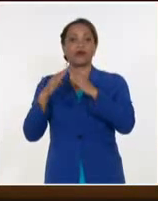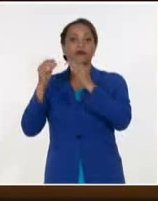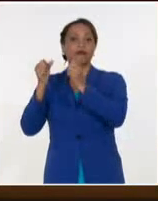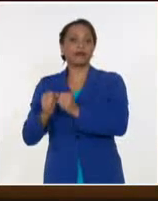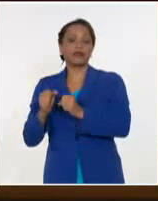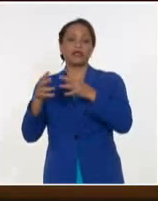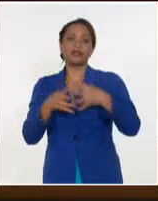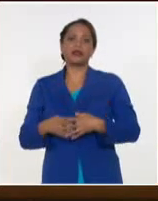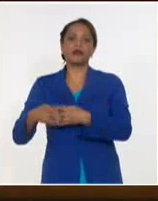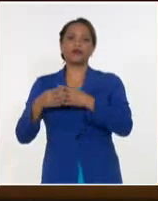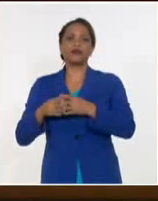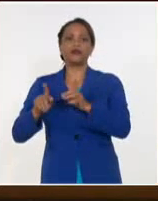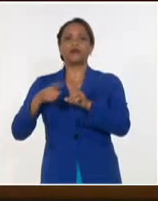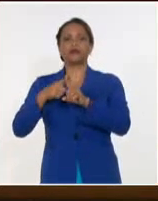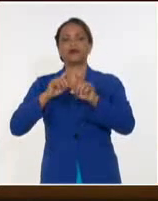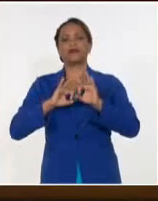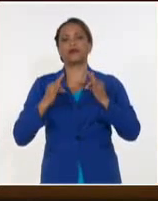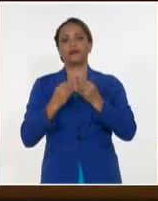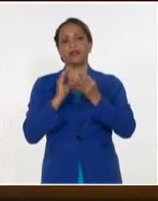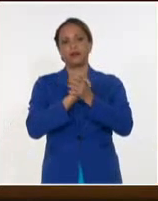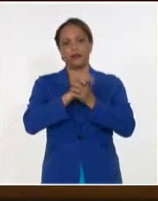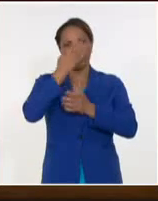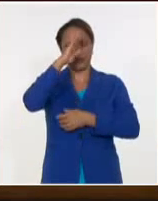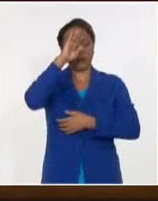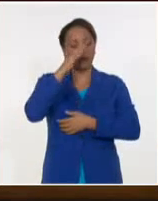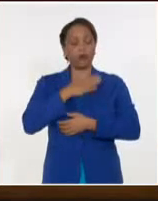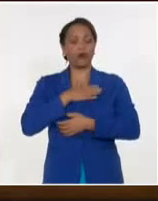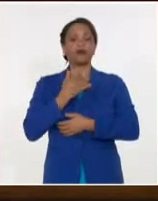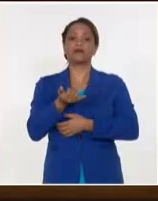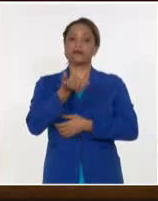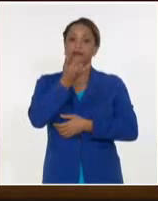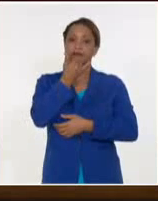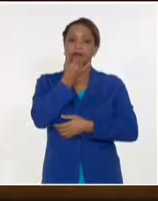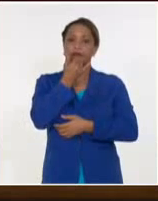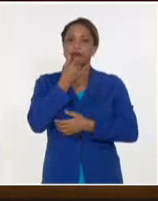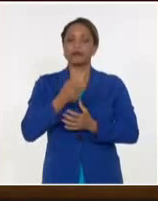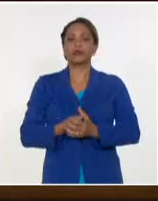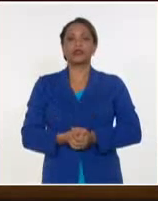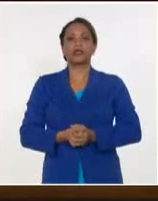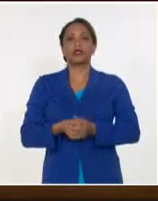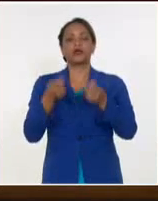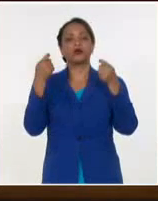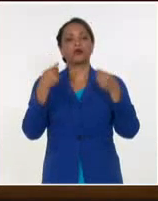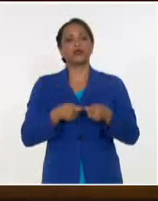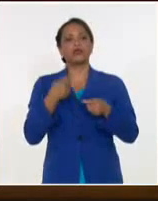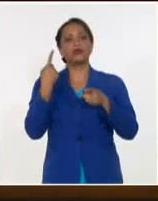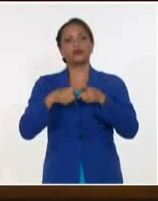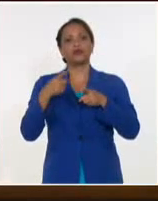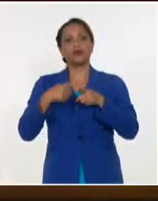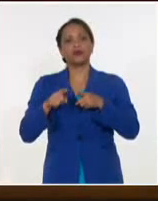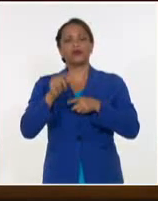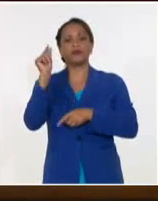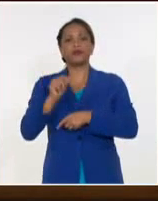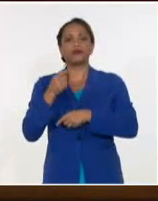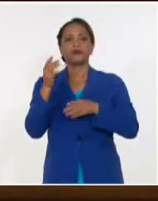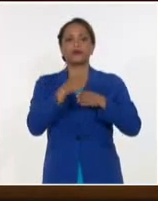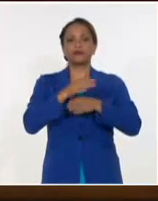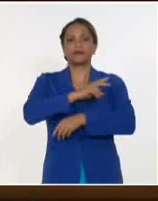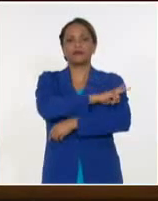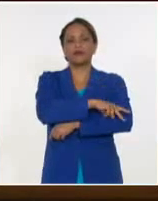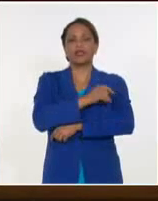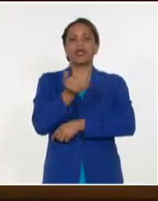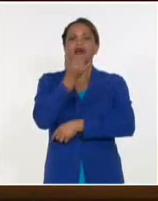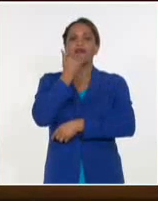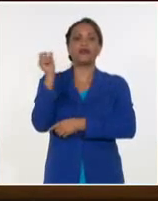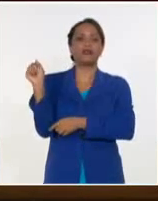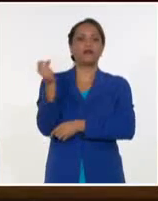sus familiares y amigos en Cuba, coarta derechos de nuestros connacionales en el exterior y afecta en primer lugar